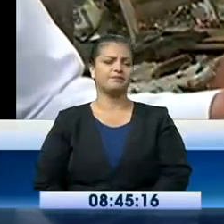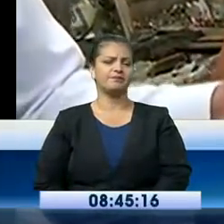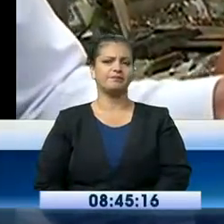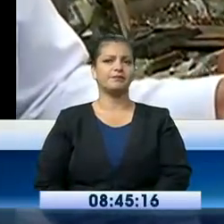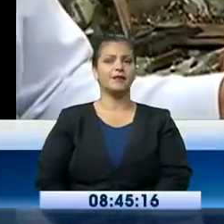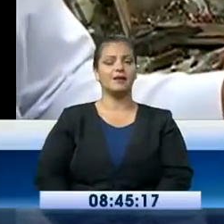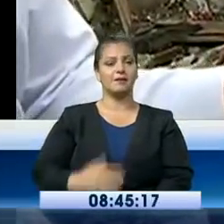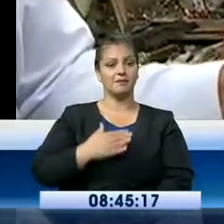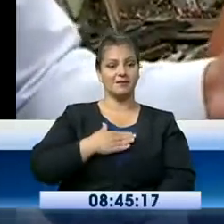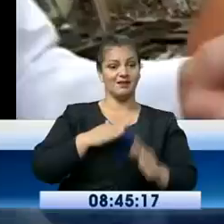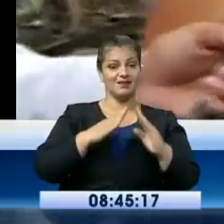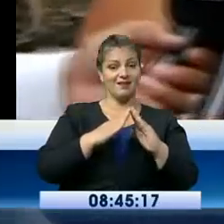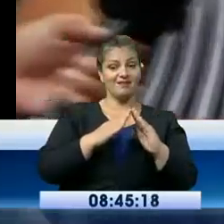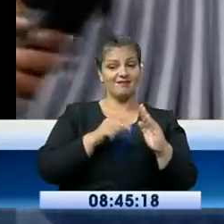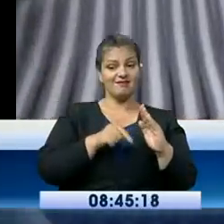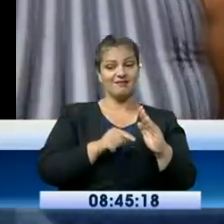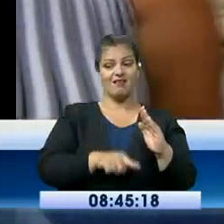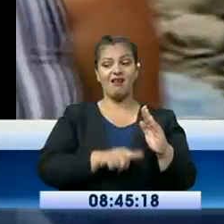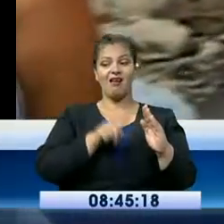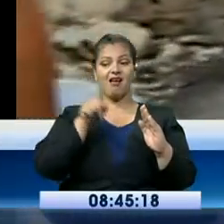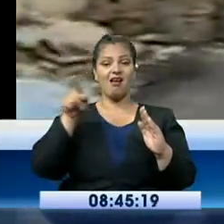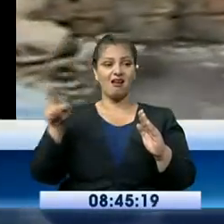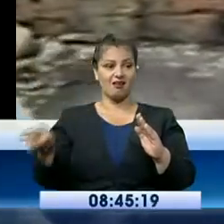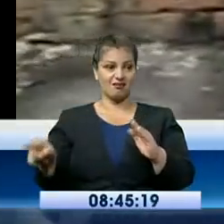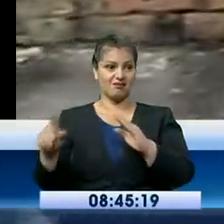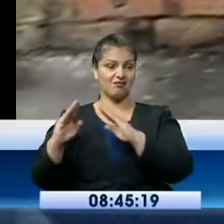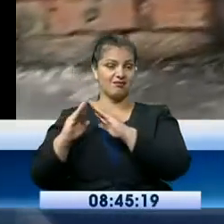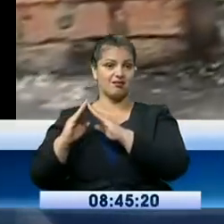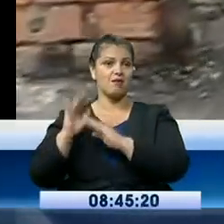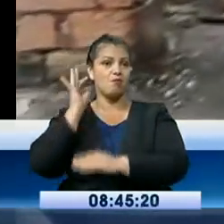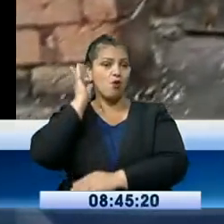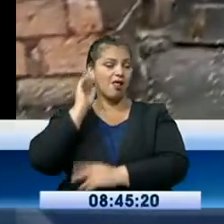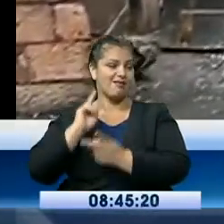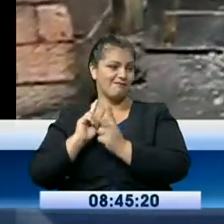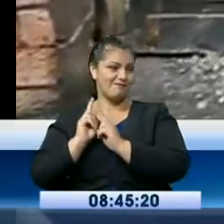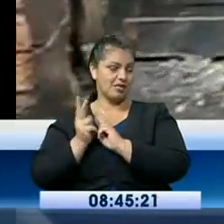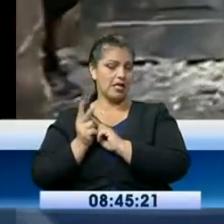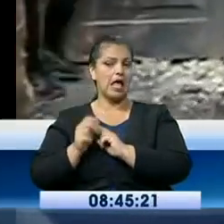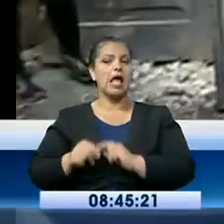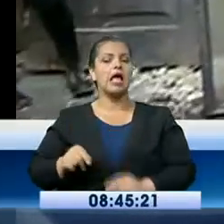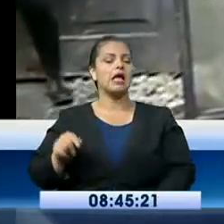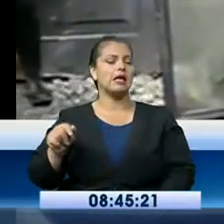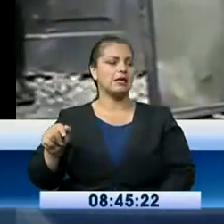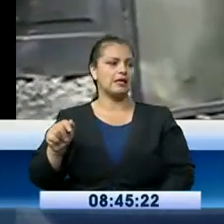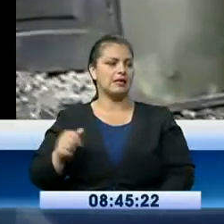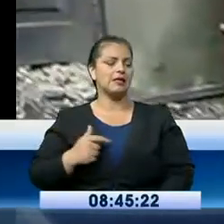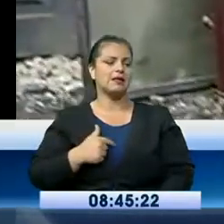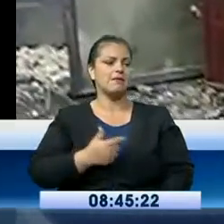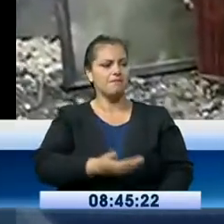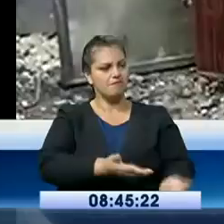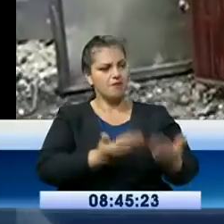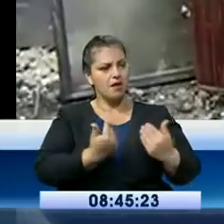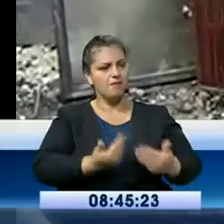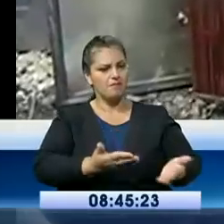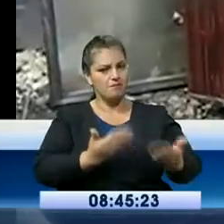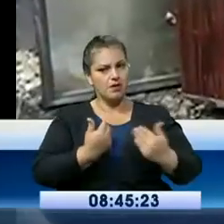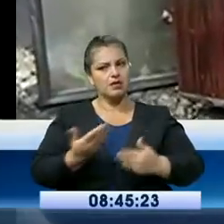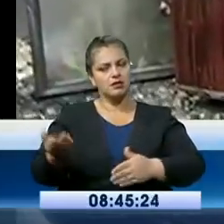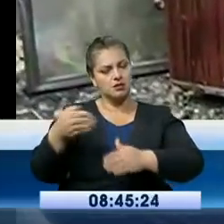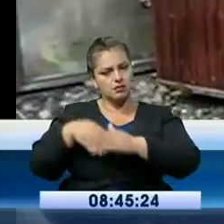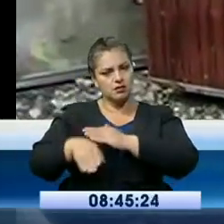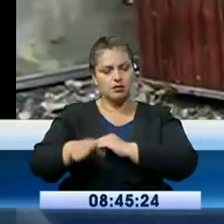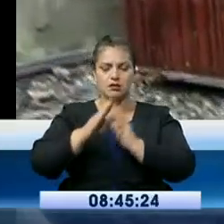éste en niños todos se les quemaron los uniformes por lo que había lavado y mantenido en el cordel